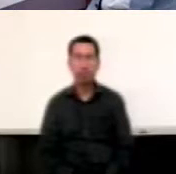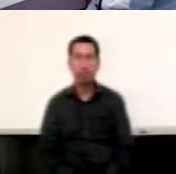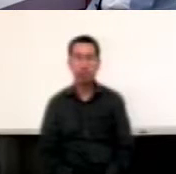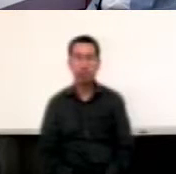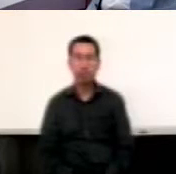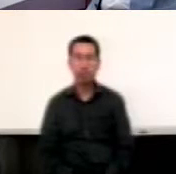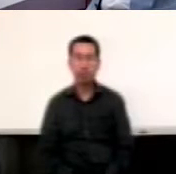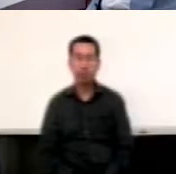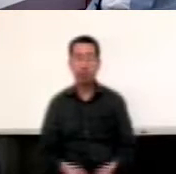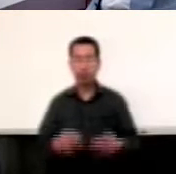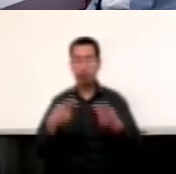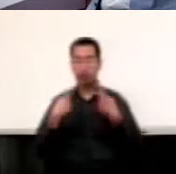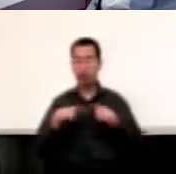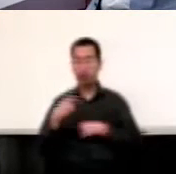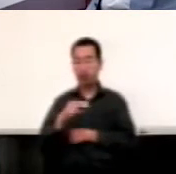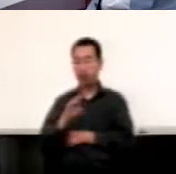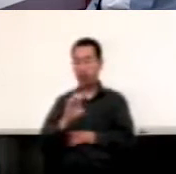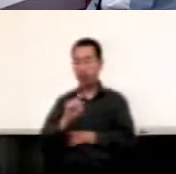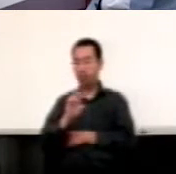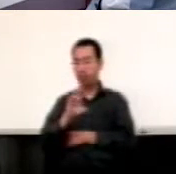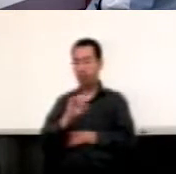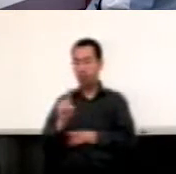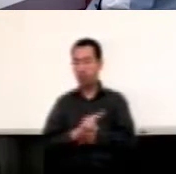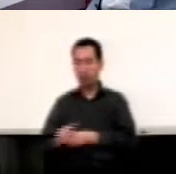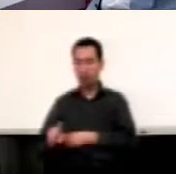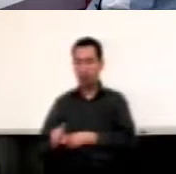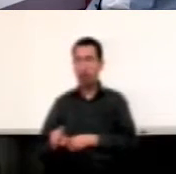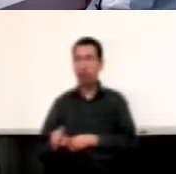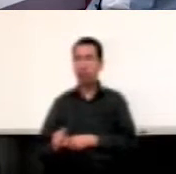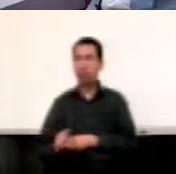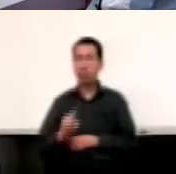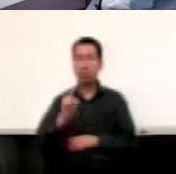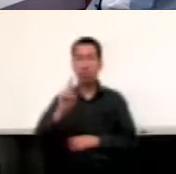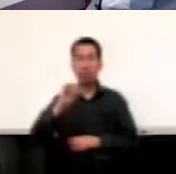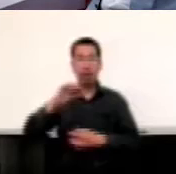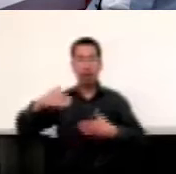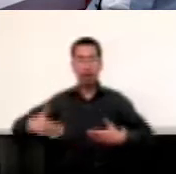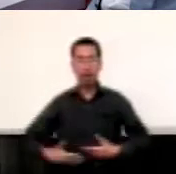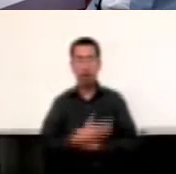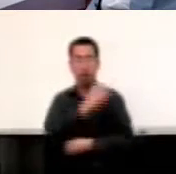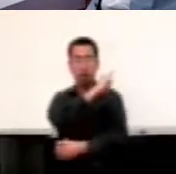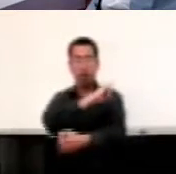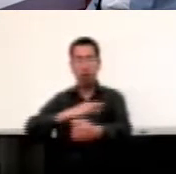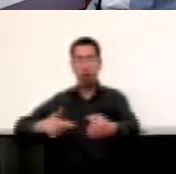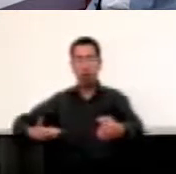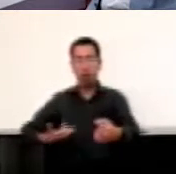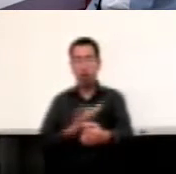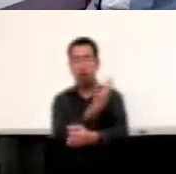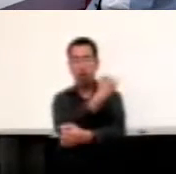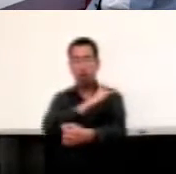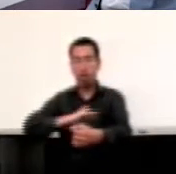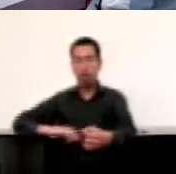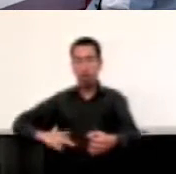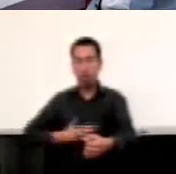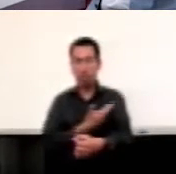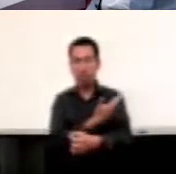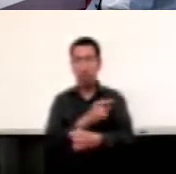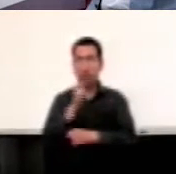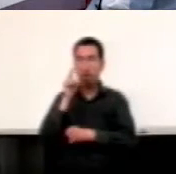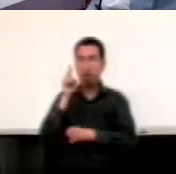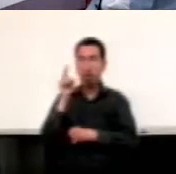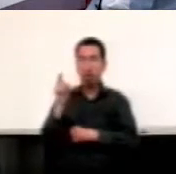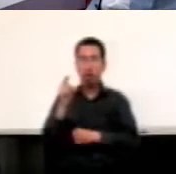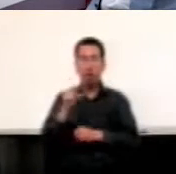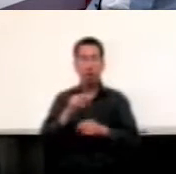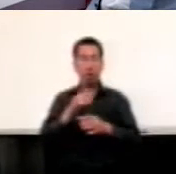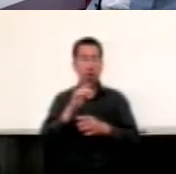La consejera Beatriz es originaria de la ciudad de Santa Cruz de Juventino Rosas, Guanajuato. Es madre de Iker de 6 años y de Aranza de